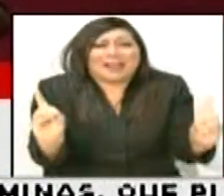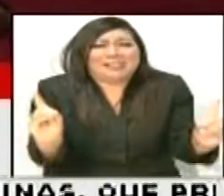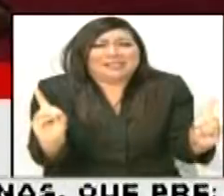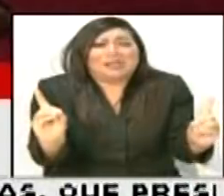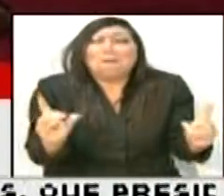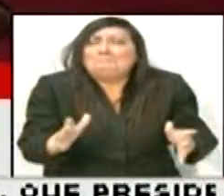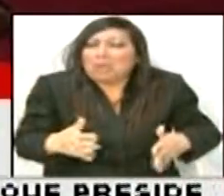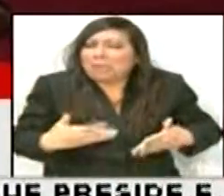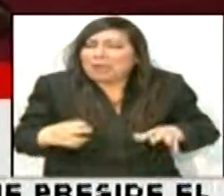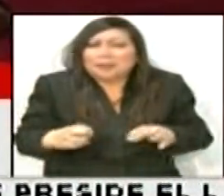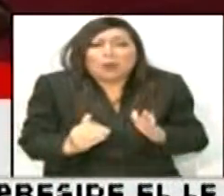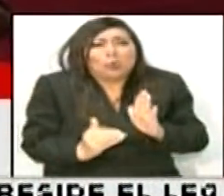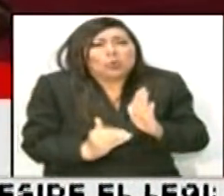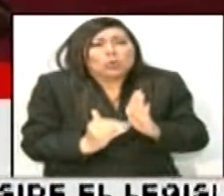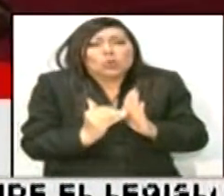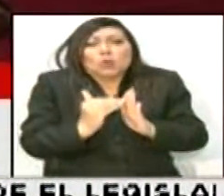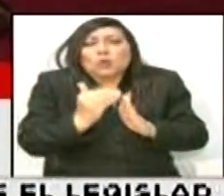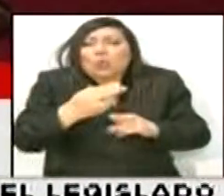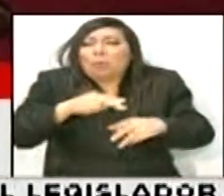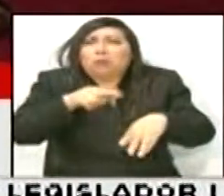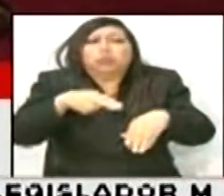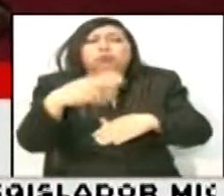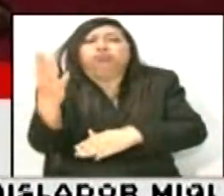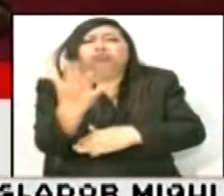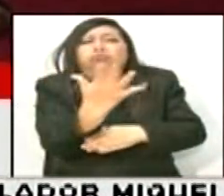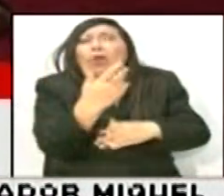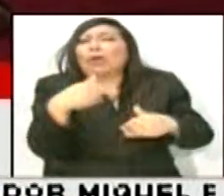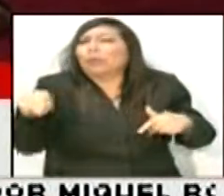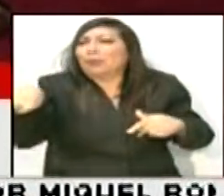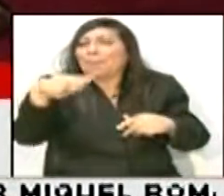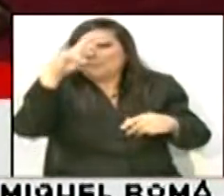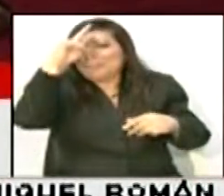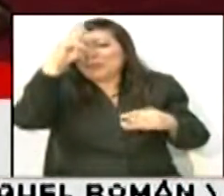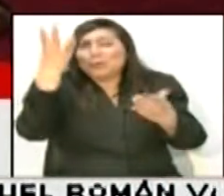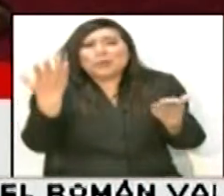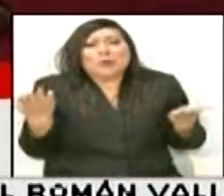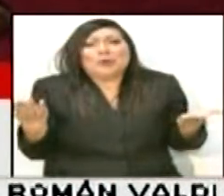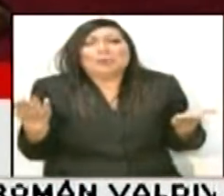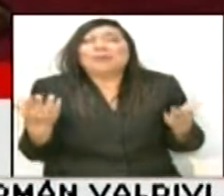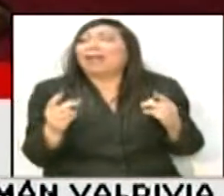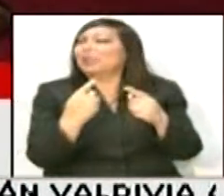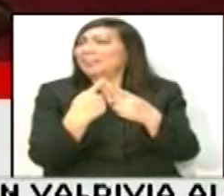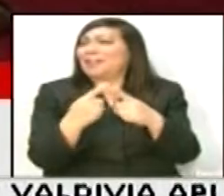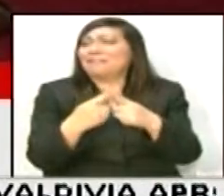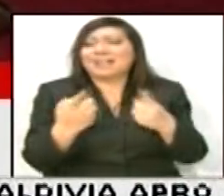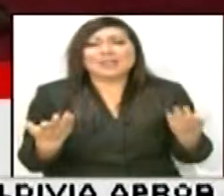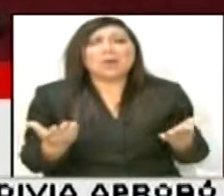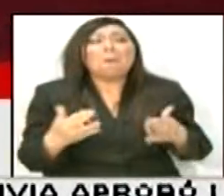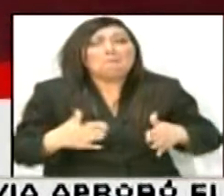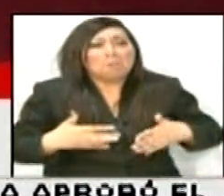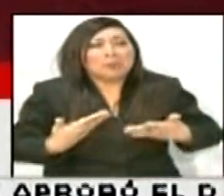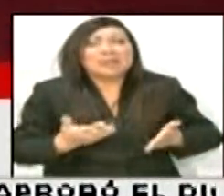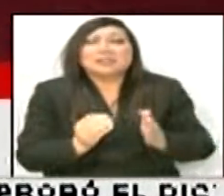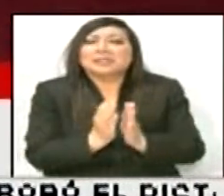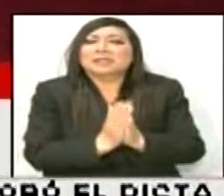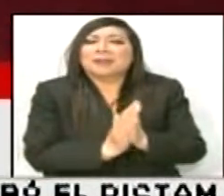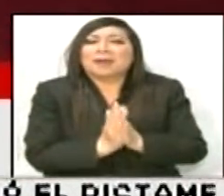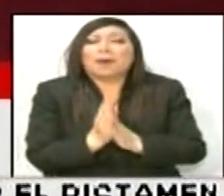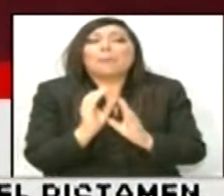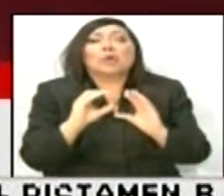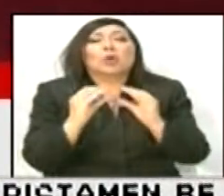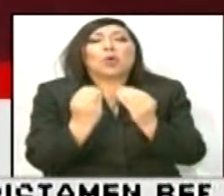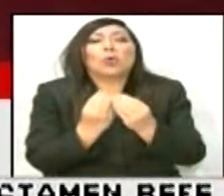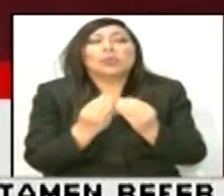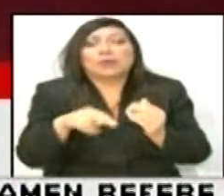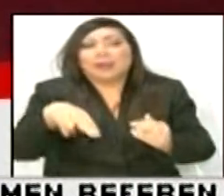de poder hacer que nuestros recursos naturales tan ricos que tenemos al ser un país diverso puedan ser beneficiosos para el conjunto